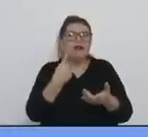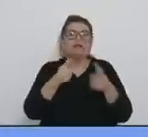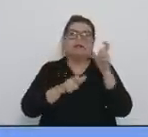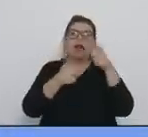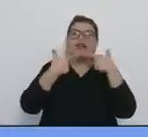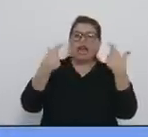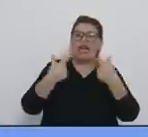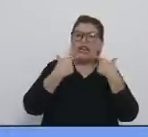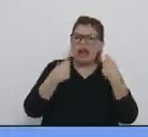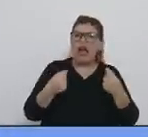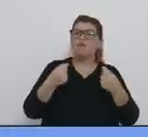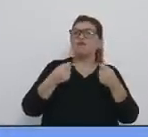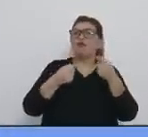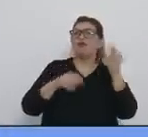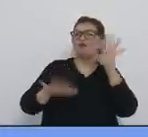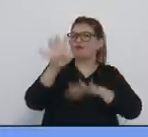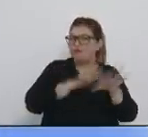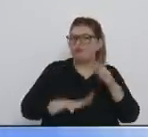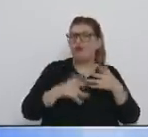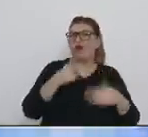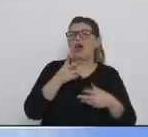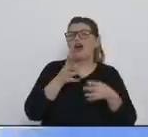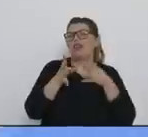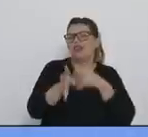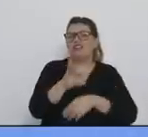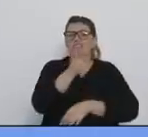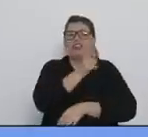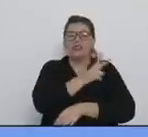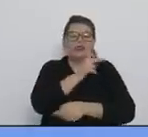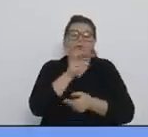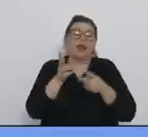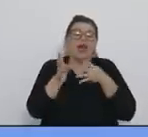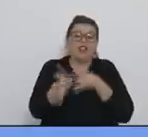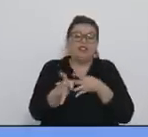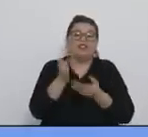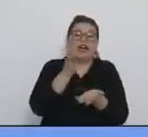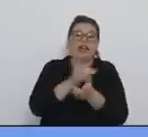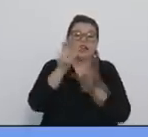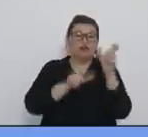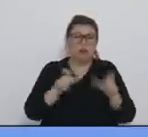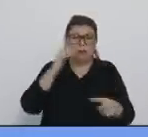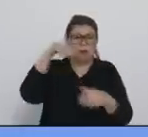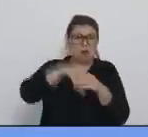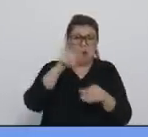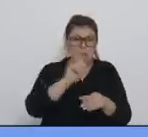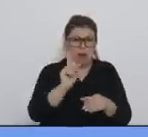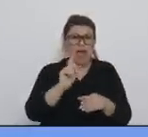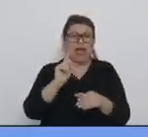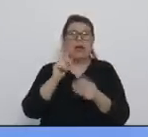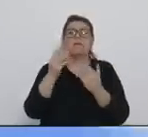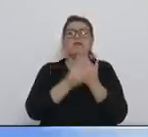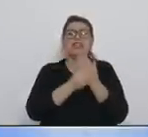organismos de defensa de derechos humanos tampoco advertían intervenían y el ministro del interior ni el ex jefe de gabinete miraban a los